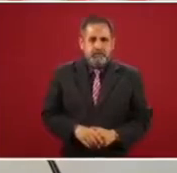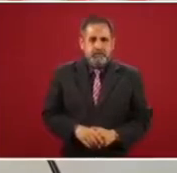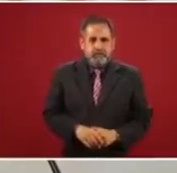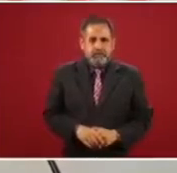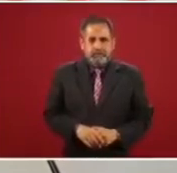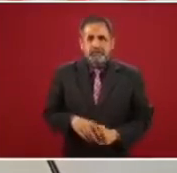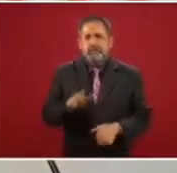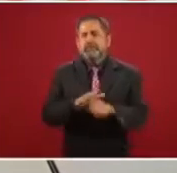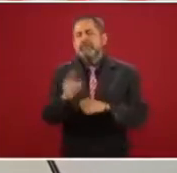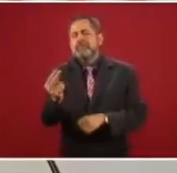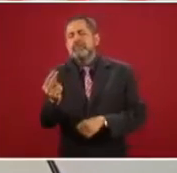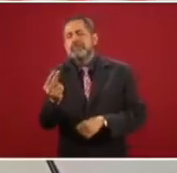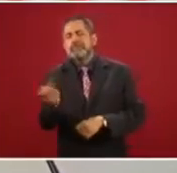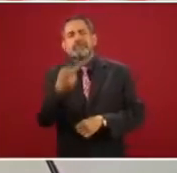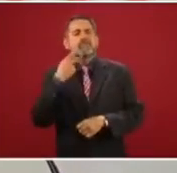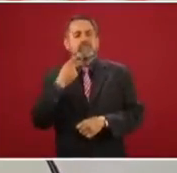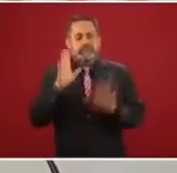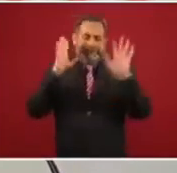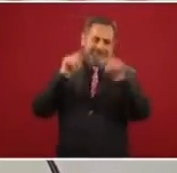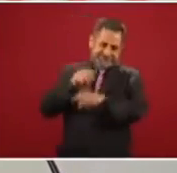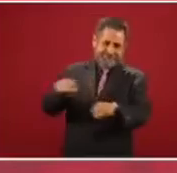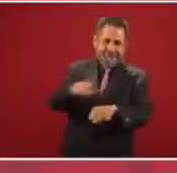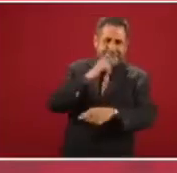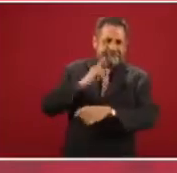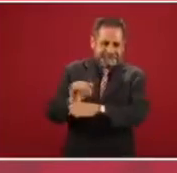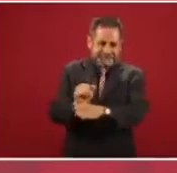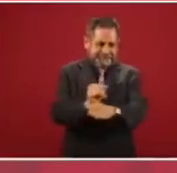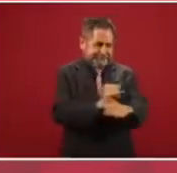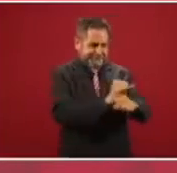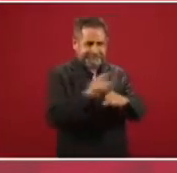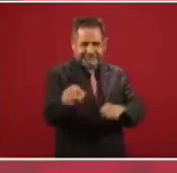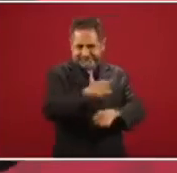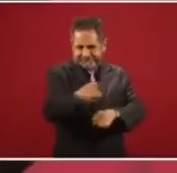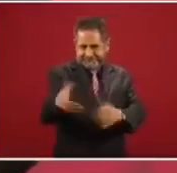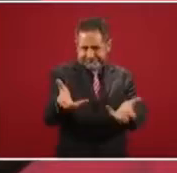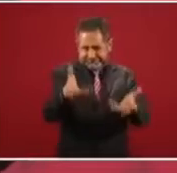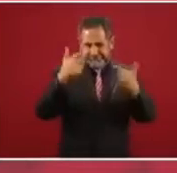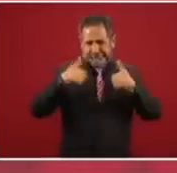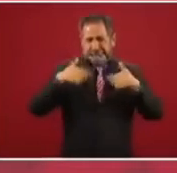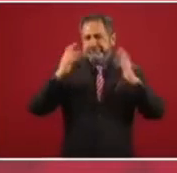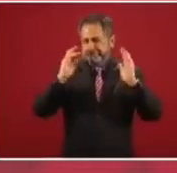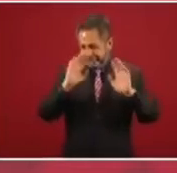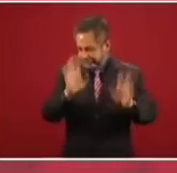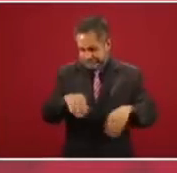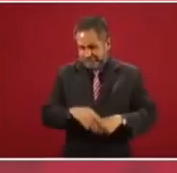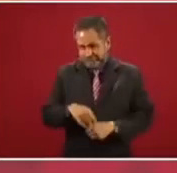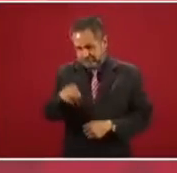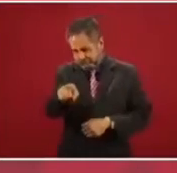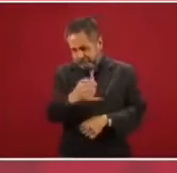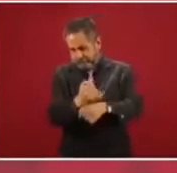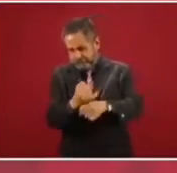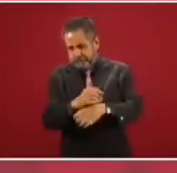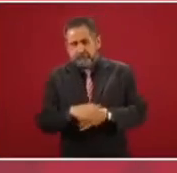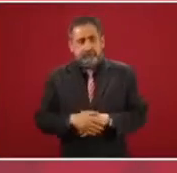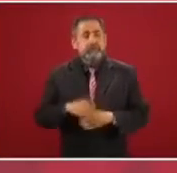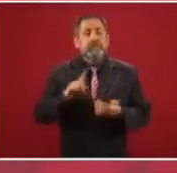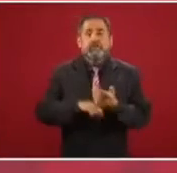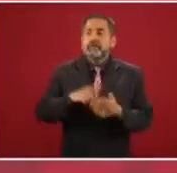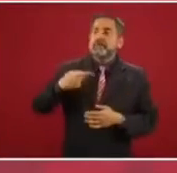no pues hagan ustedes trabajo ya esté influyentes